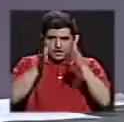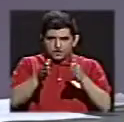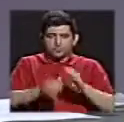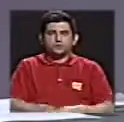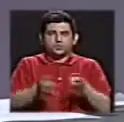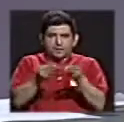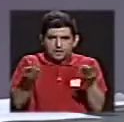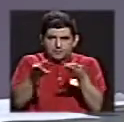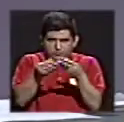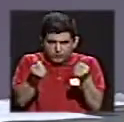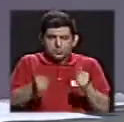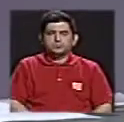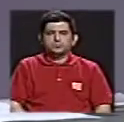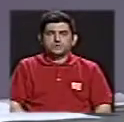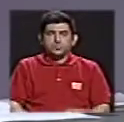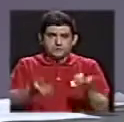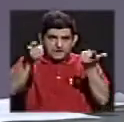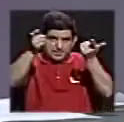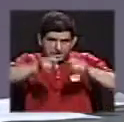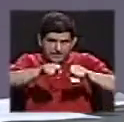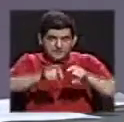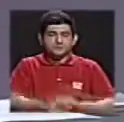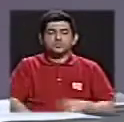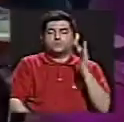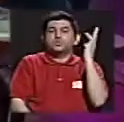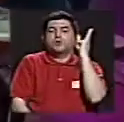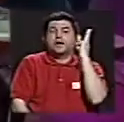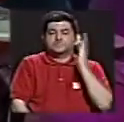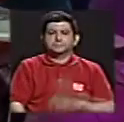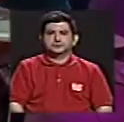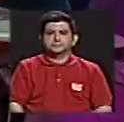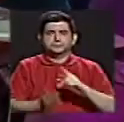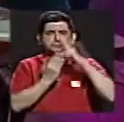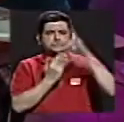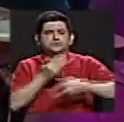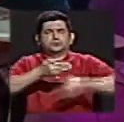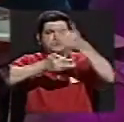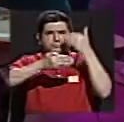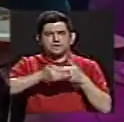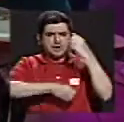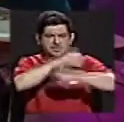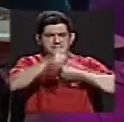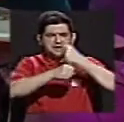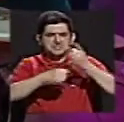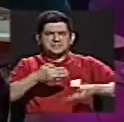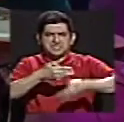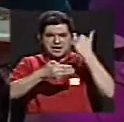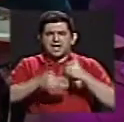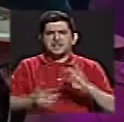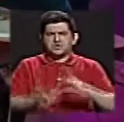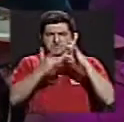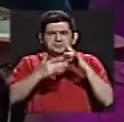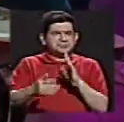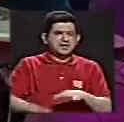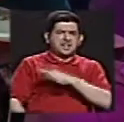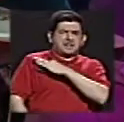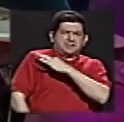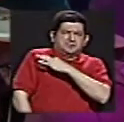la producción por parte de las mujeres. En programas anteriores del año pasado, sobre todo, hemos estado